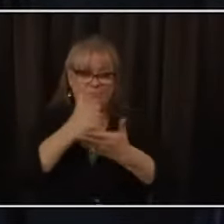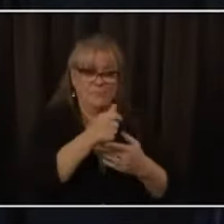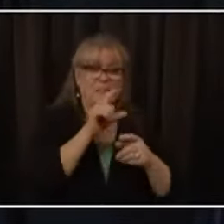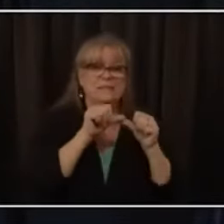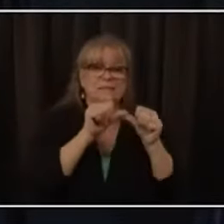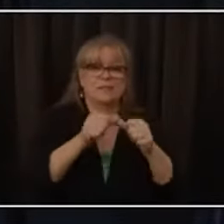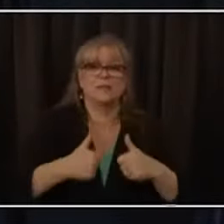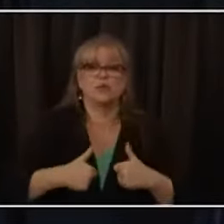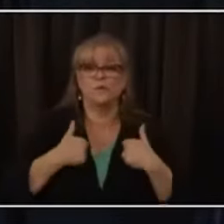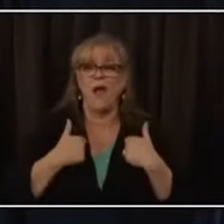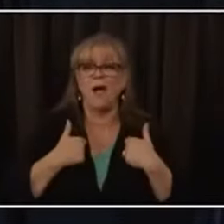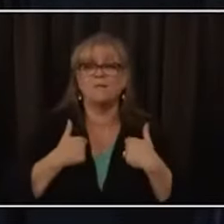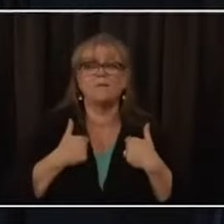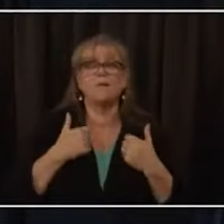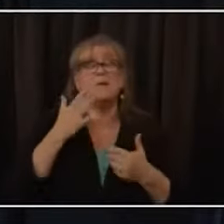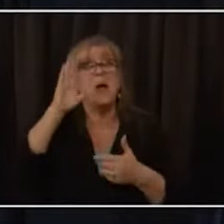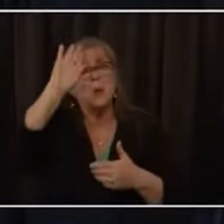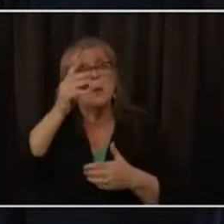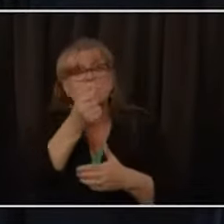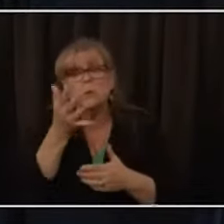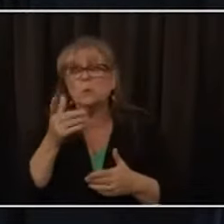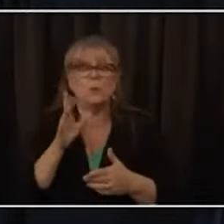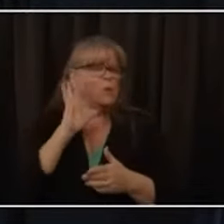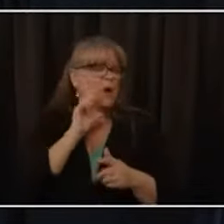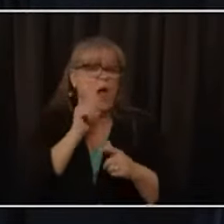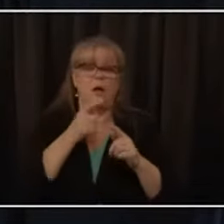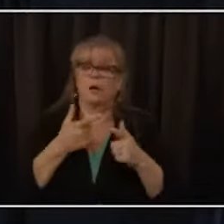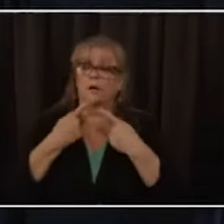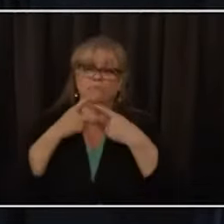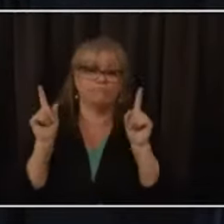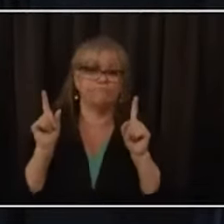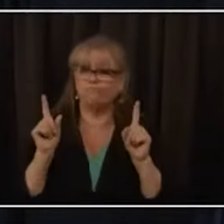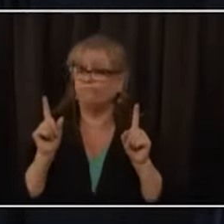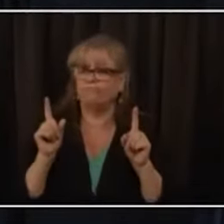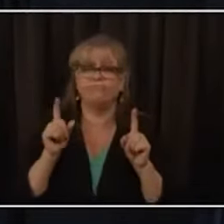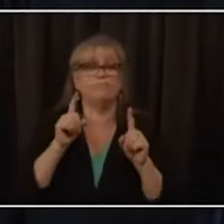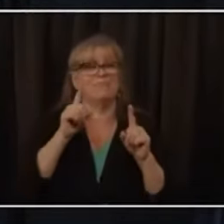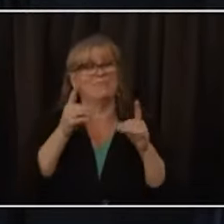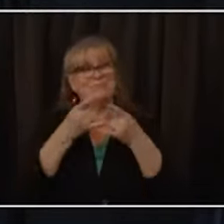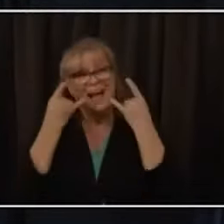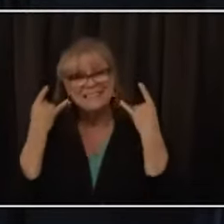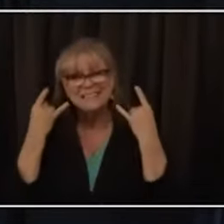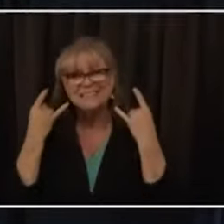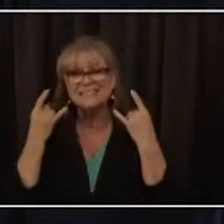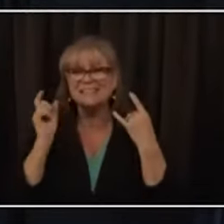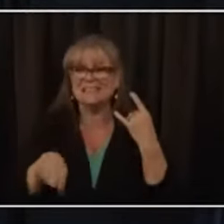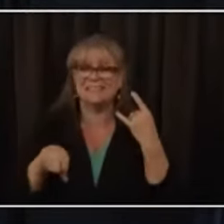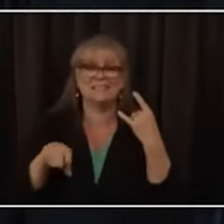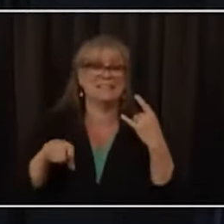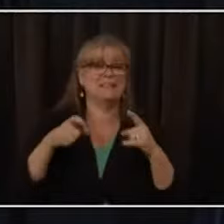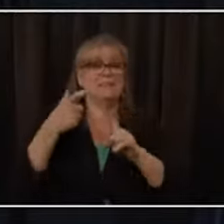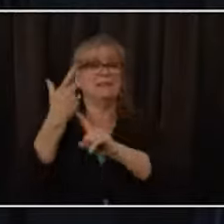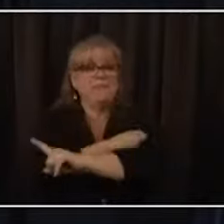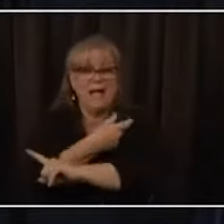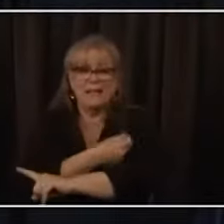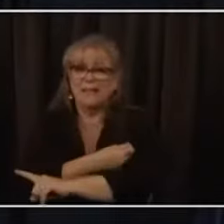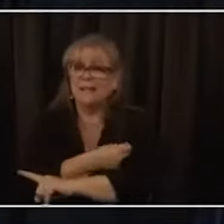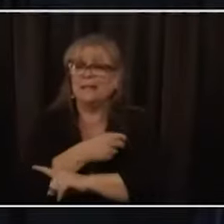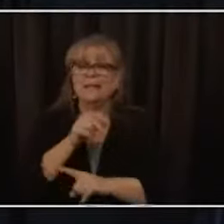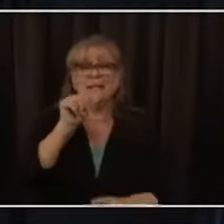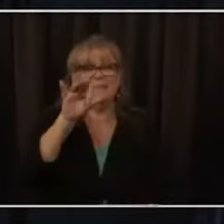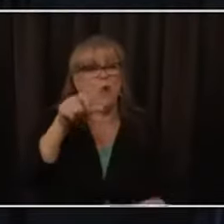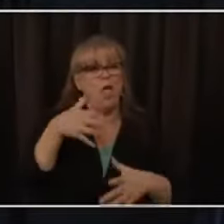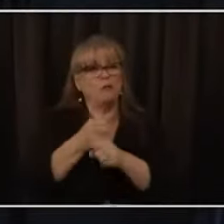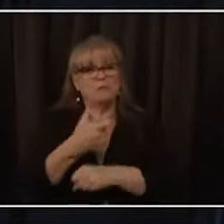that's why it's incredibly important to take every precaution, including mask wearing, and if you haven't been vaccinated, avoiding gatherings with others.